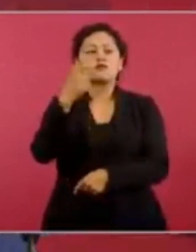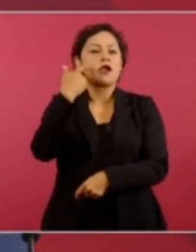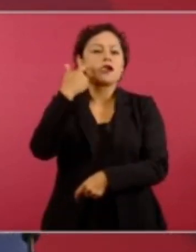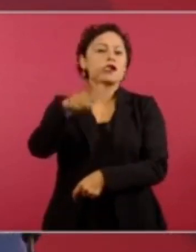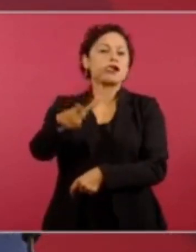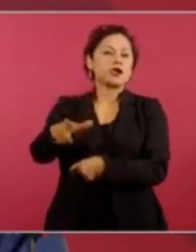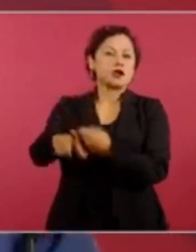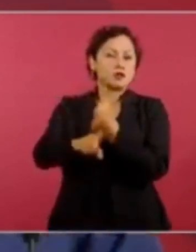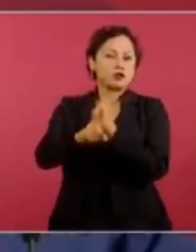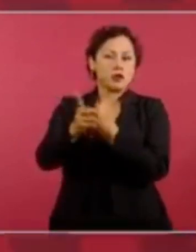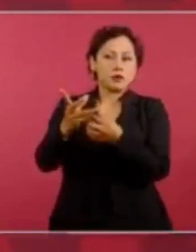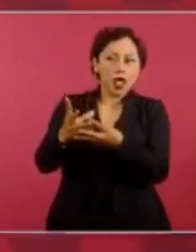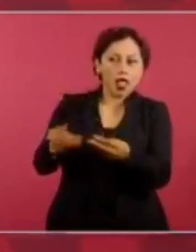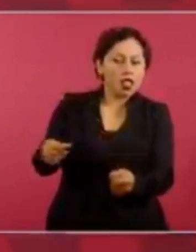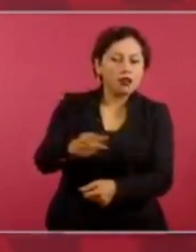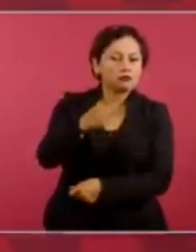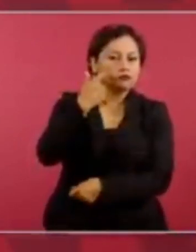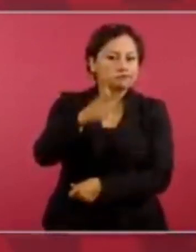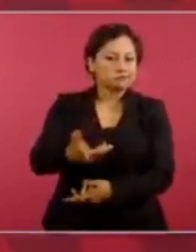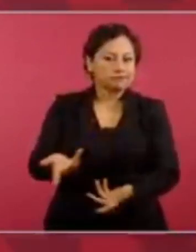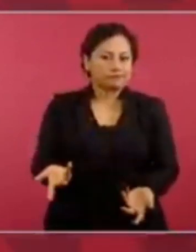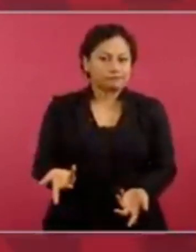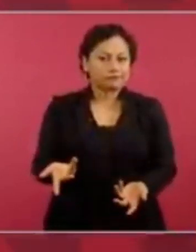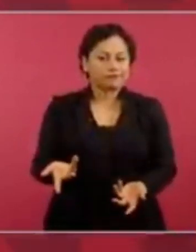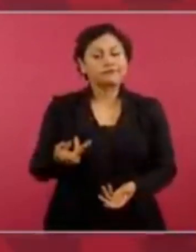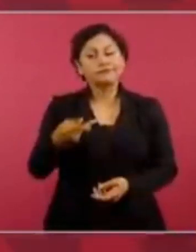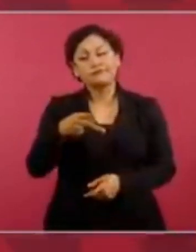tenemos una voluntad inquebrantable